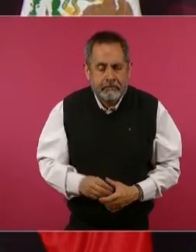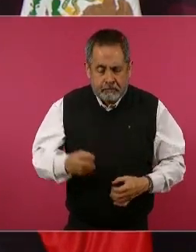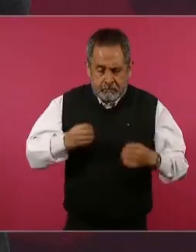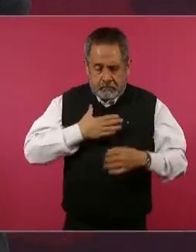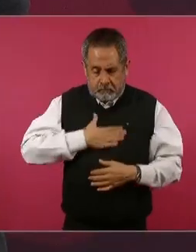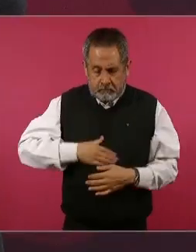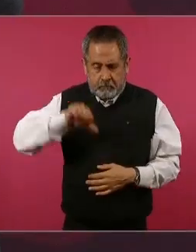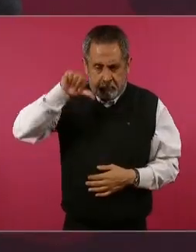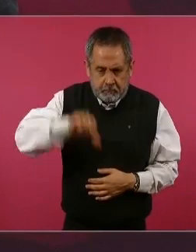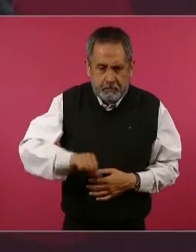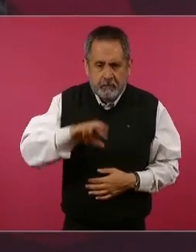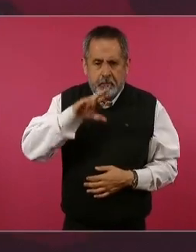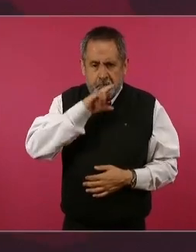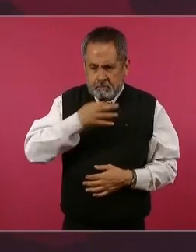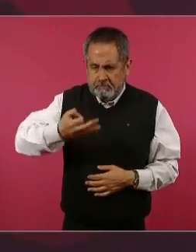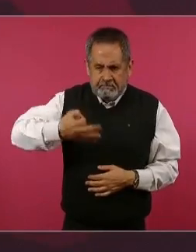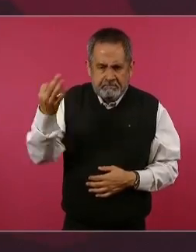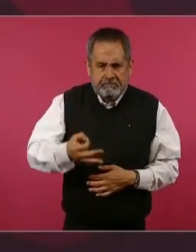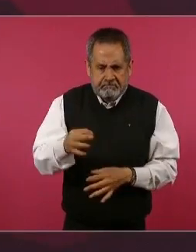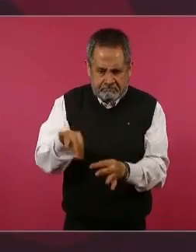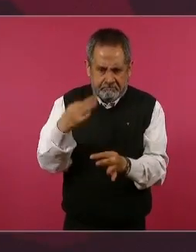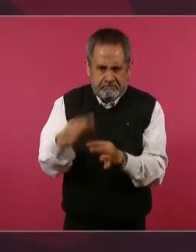justicia pronta, expedita.